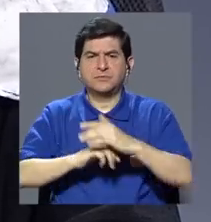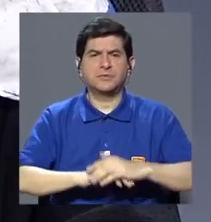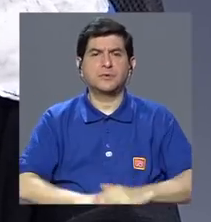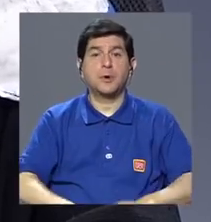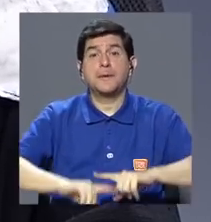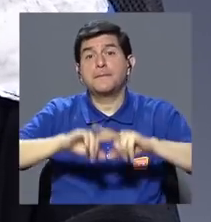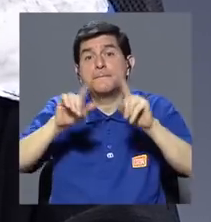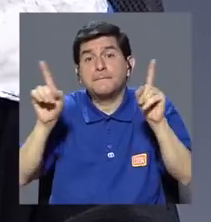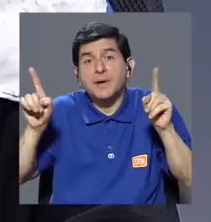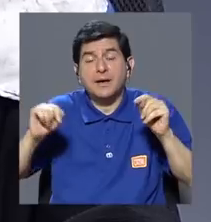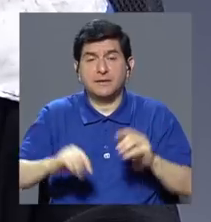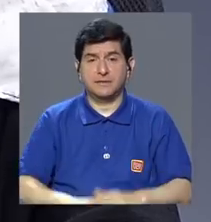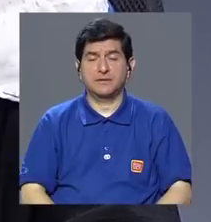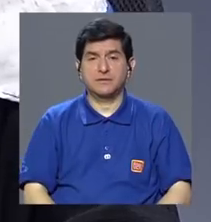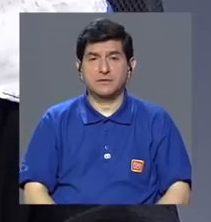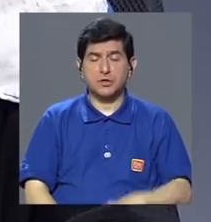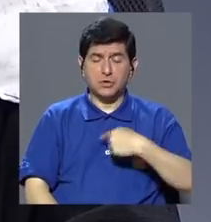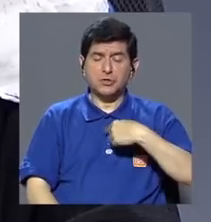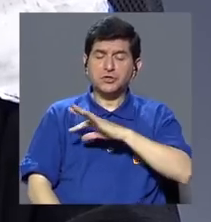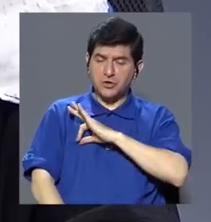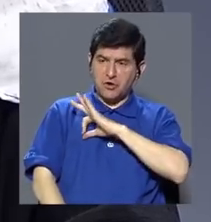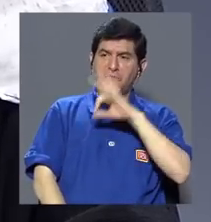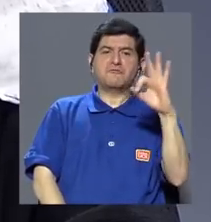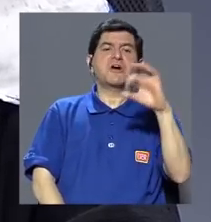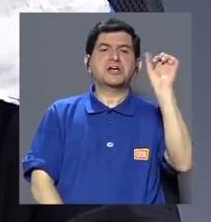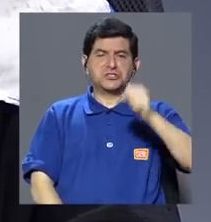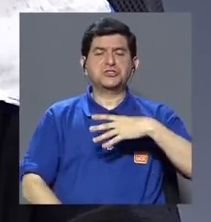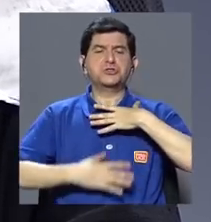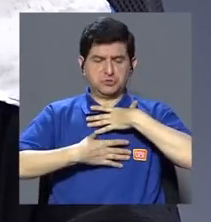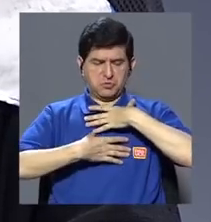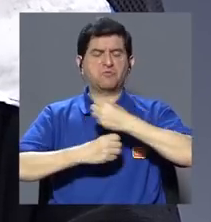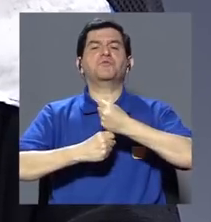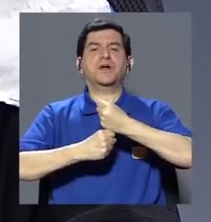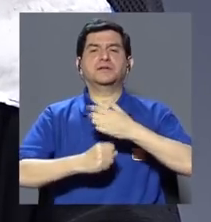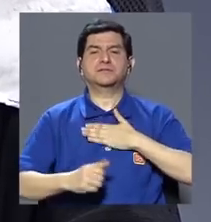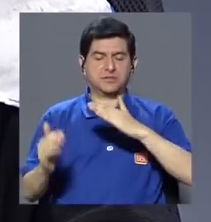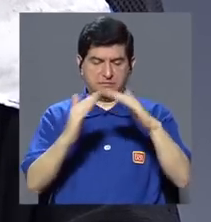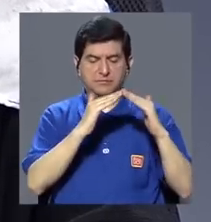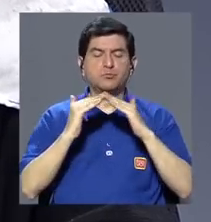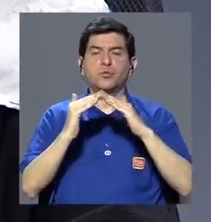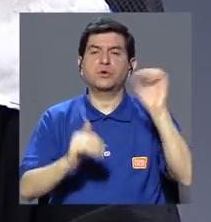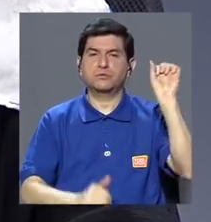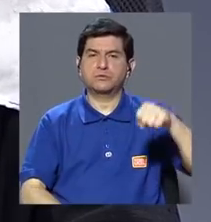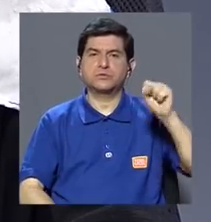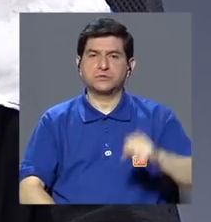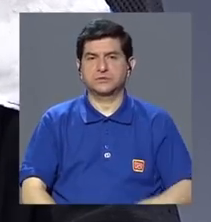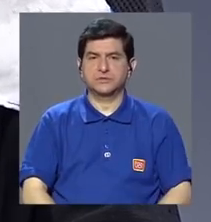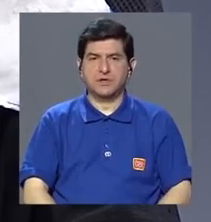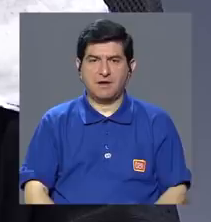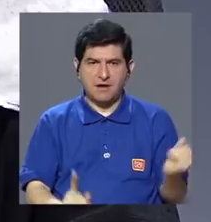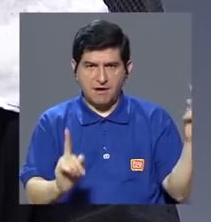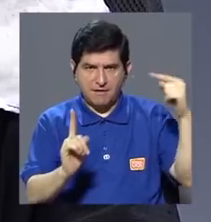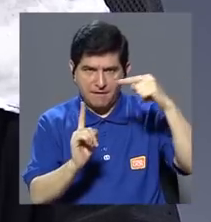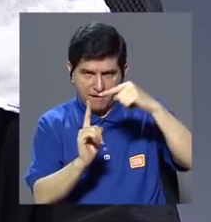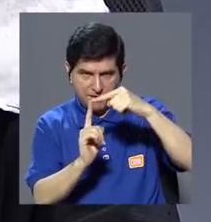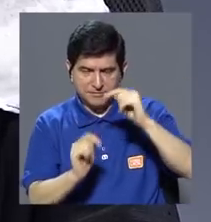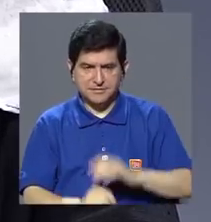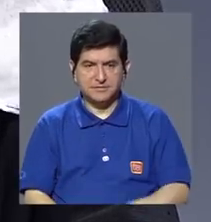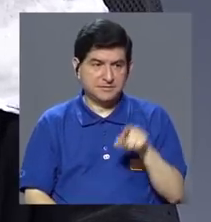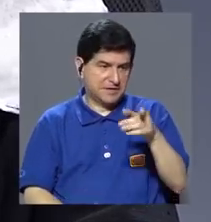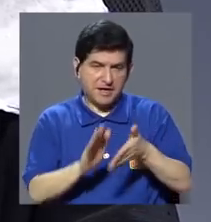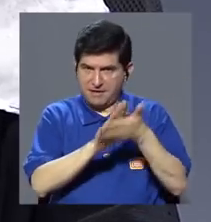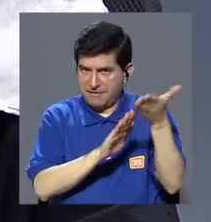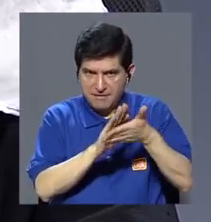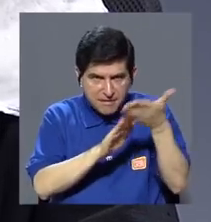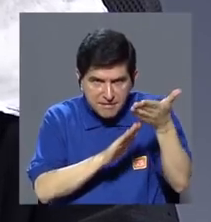pero si tengo la fe y la confianza en mi pueblo que sí que hasta que él se vaya